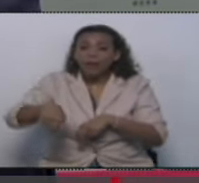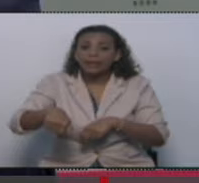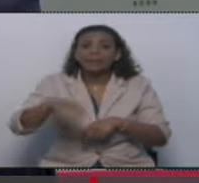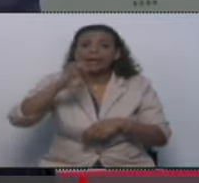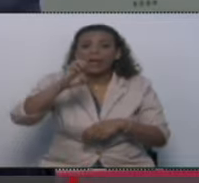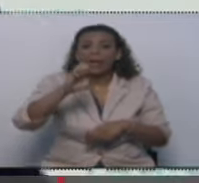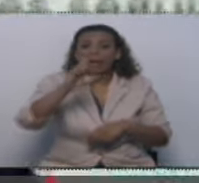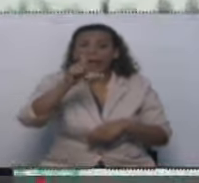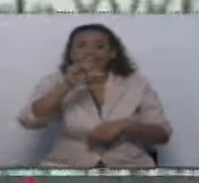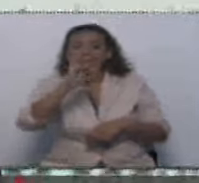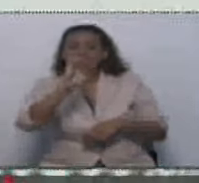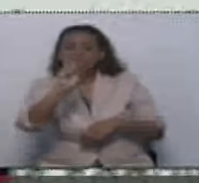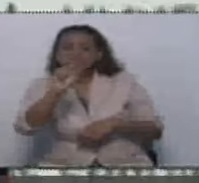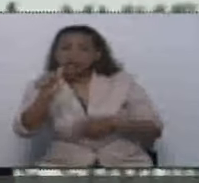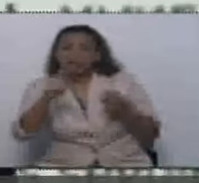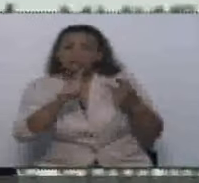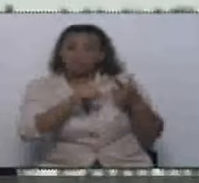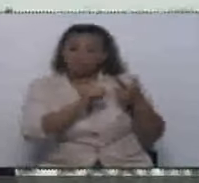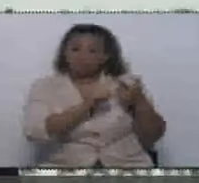Lesbos.